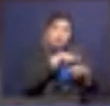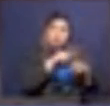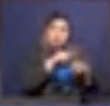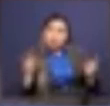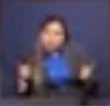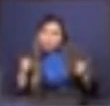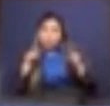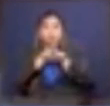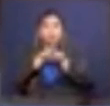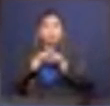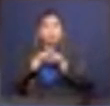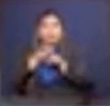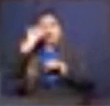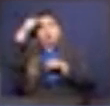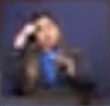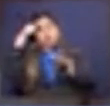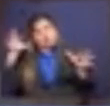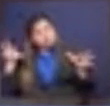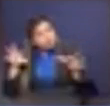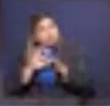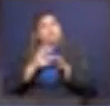con otras autoridades del gobierno